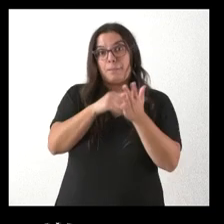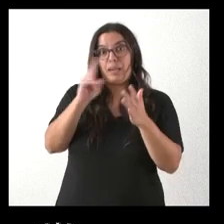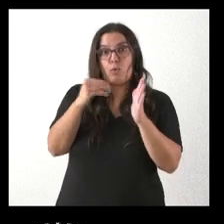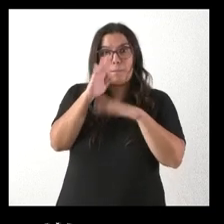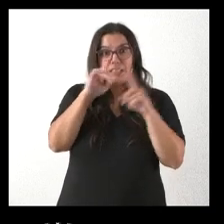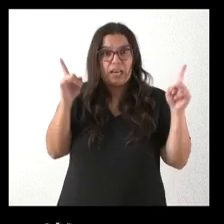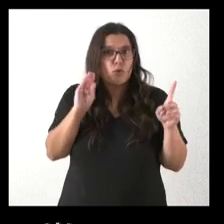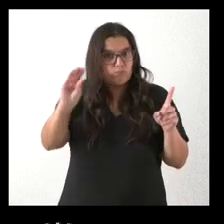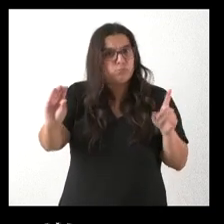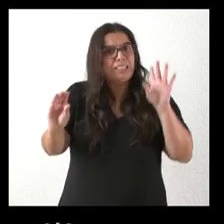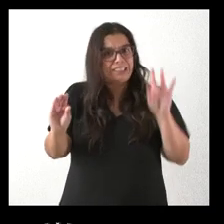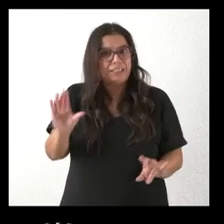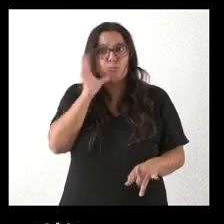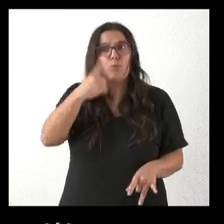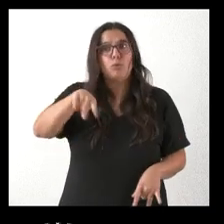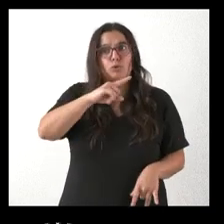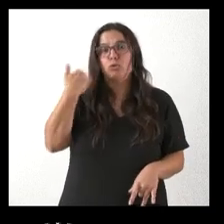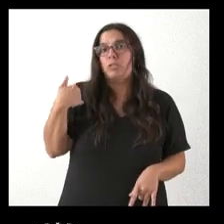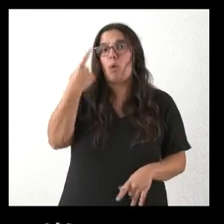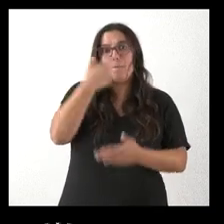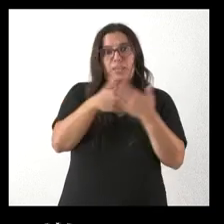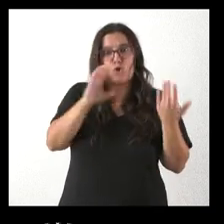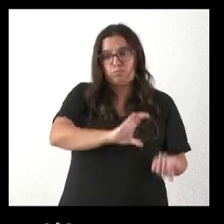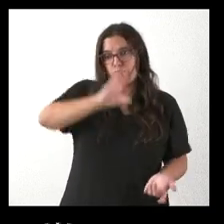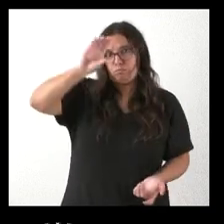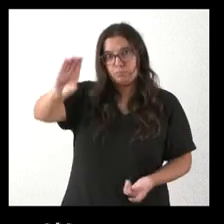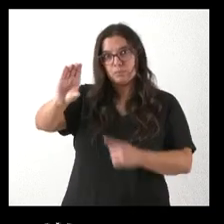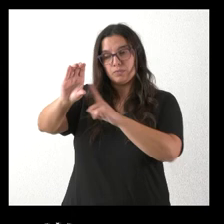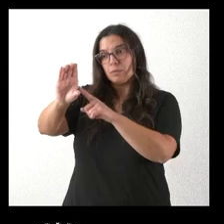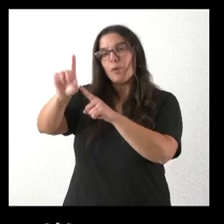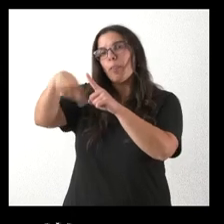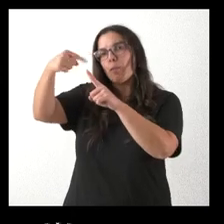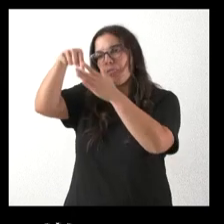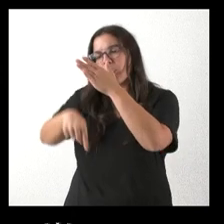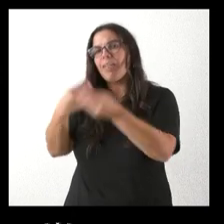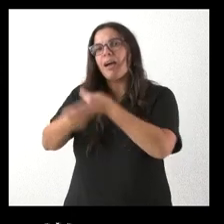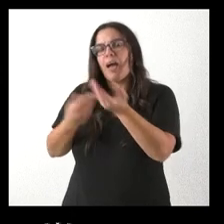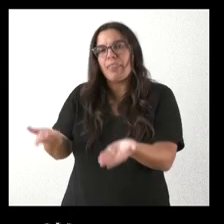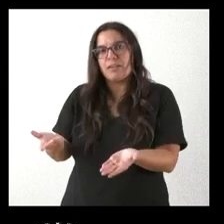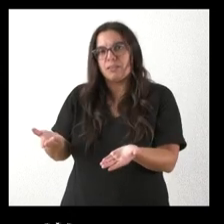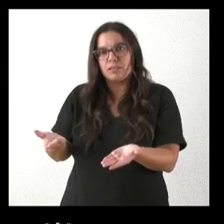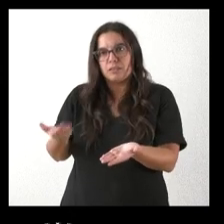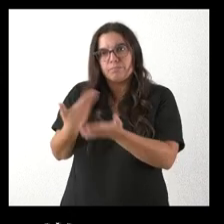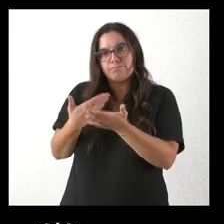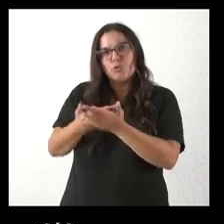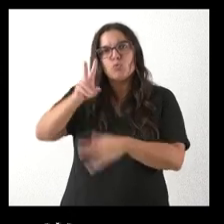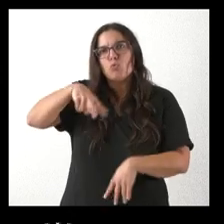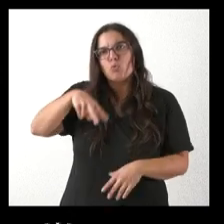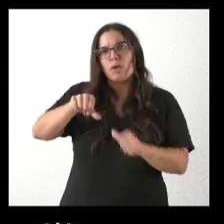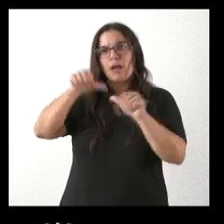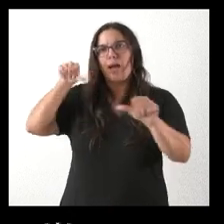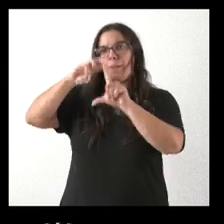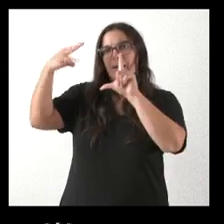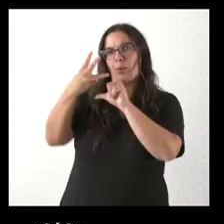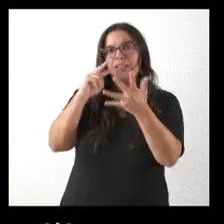al año de dinero público porque ustedes ya han consignado un millón y eso no figura ahí ningún año ha figurado no hay portal de